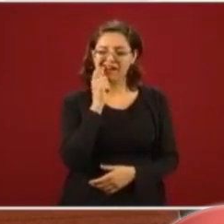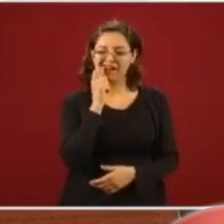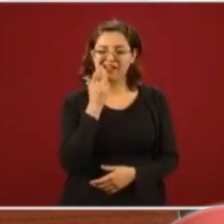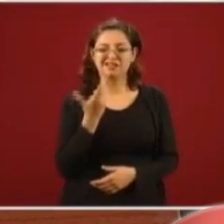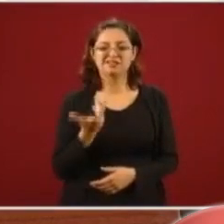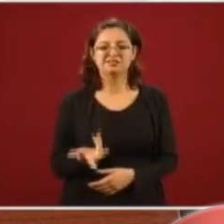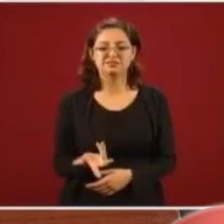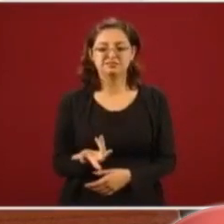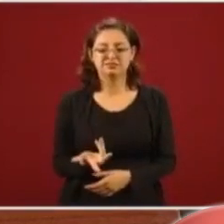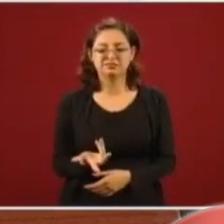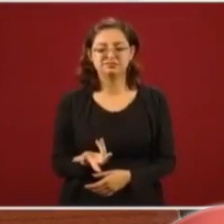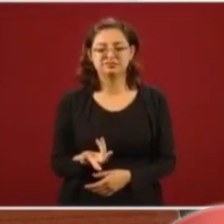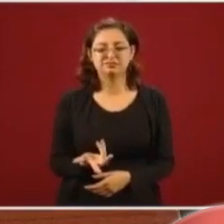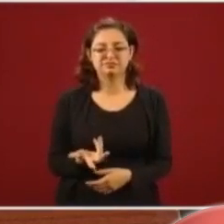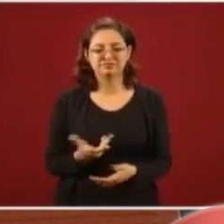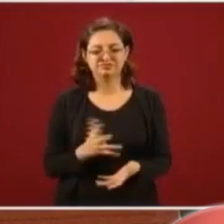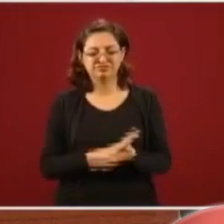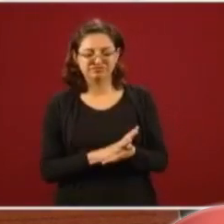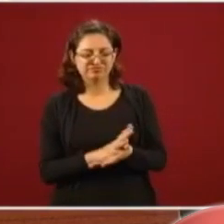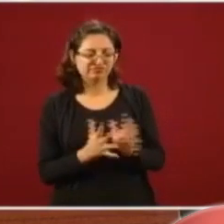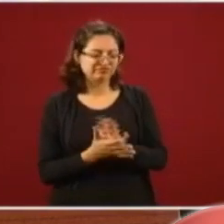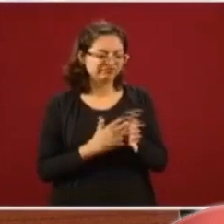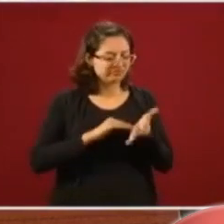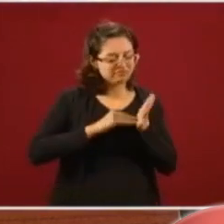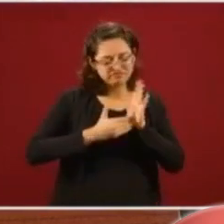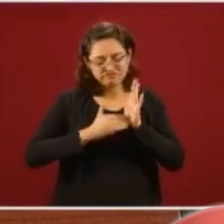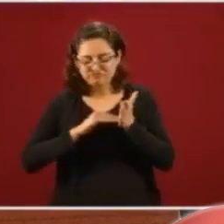de la maniobra.